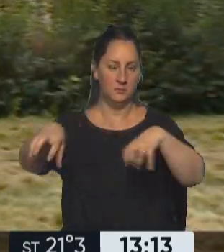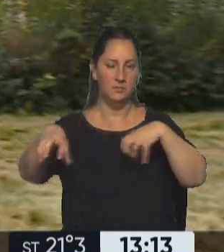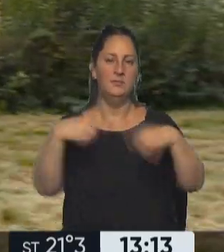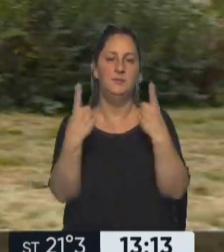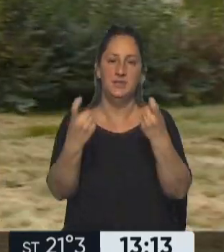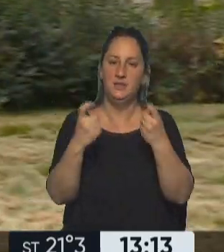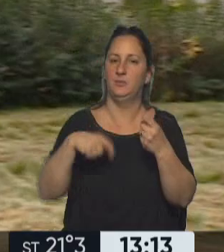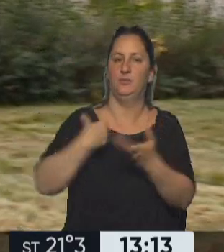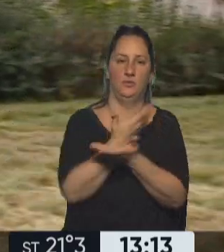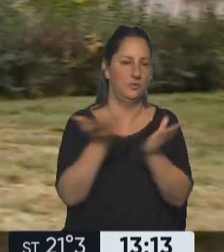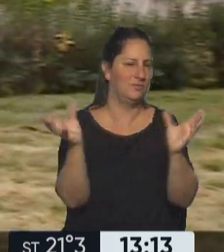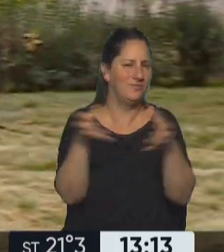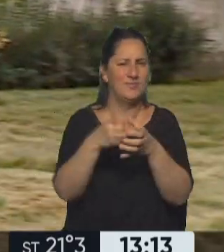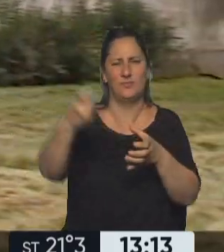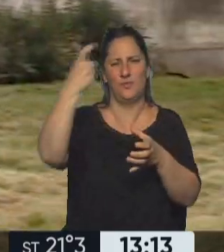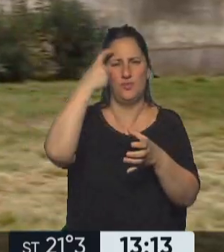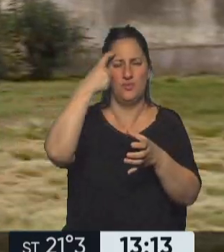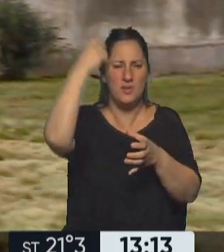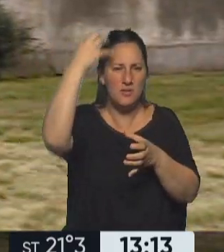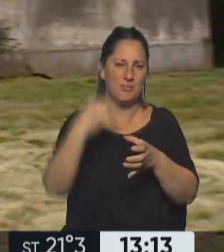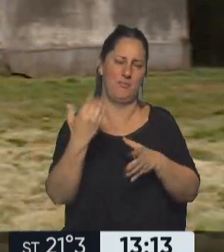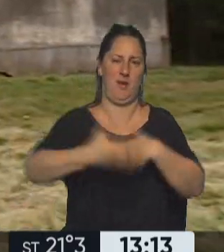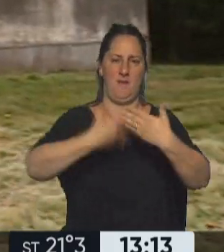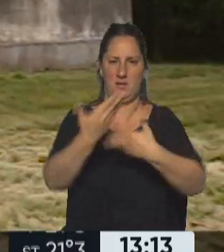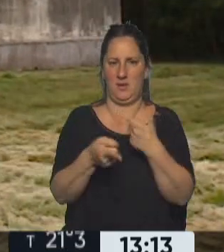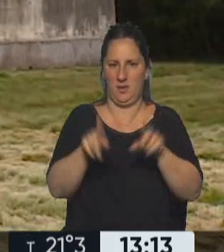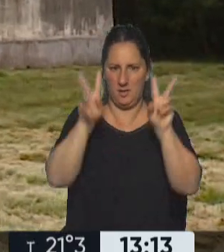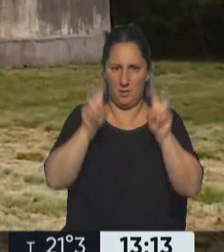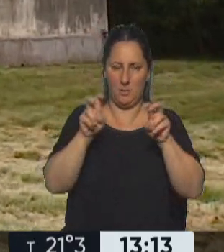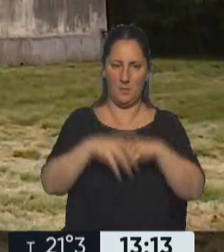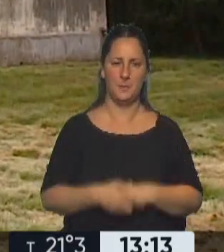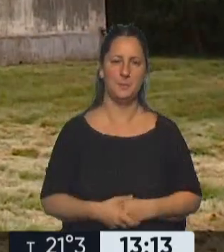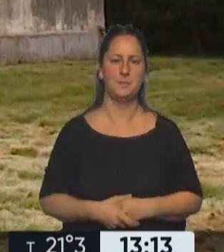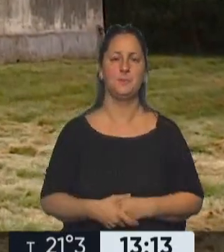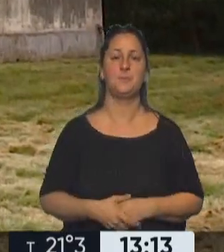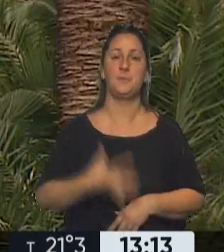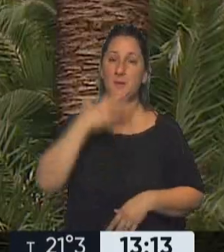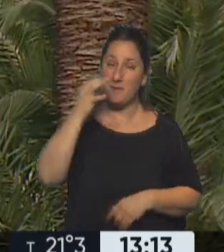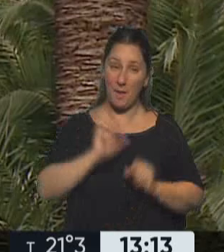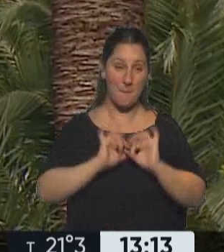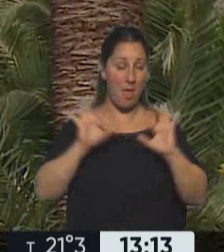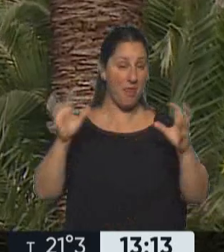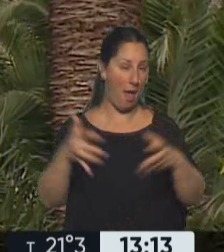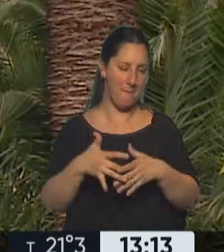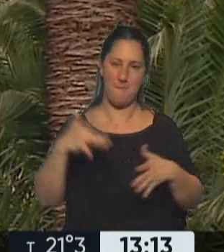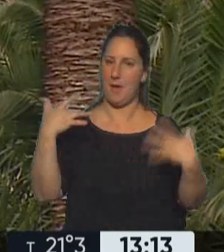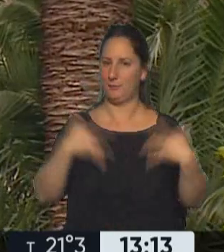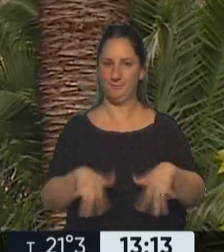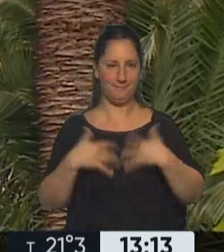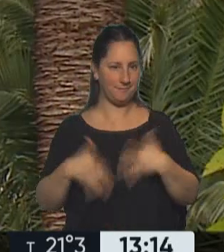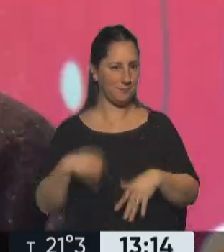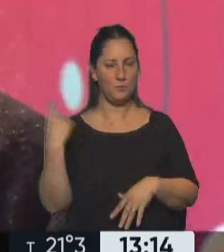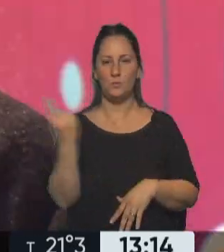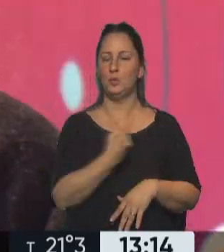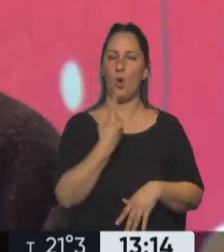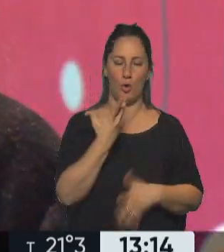a toda la sociedad concientizada para poder avanzar en esta temática. La realidad es que la pandemia nos ha atravesado a todos, es decir,